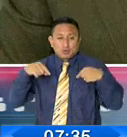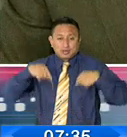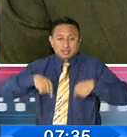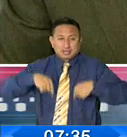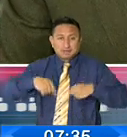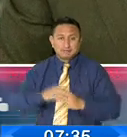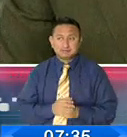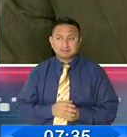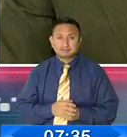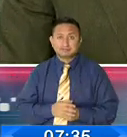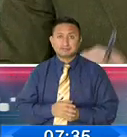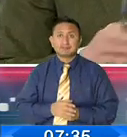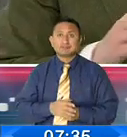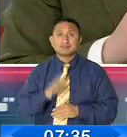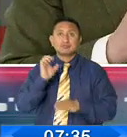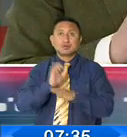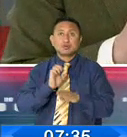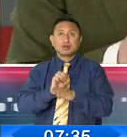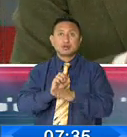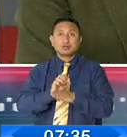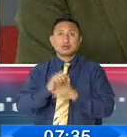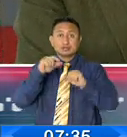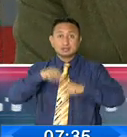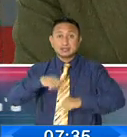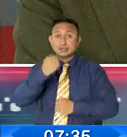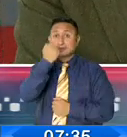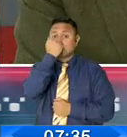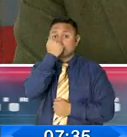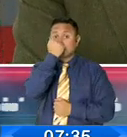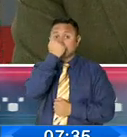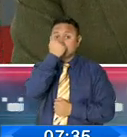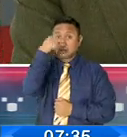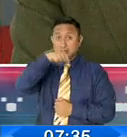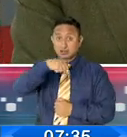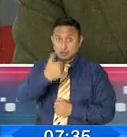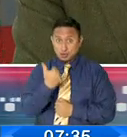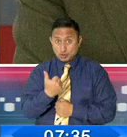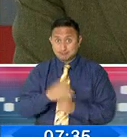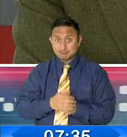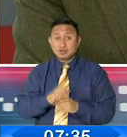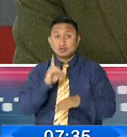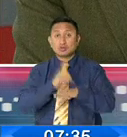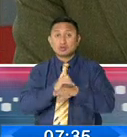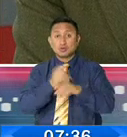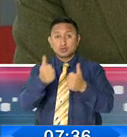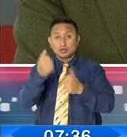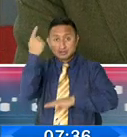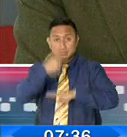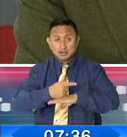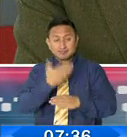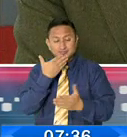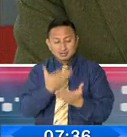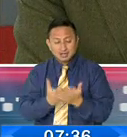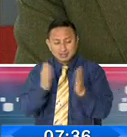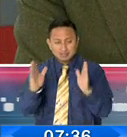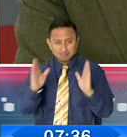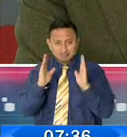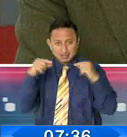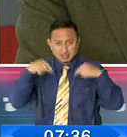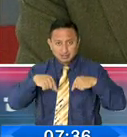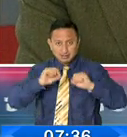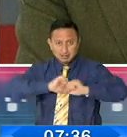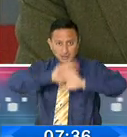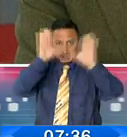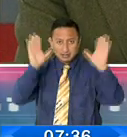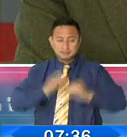esta hora en nuestro Ecuador. Bandera roja es la que tenemos en estos momentos. Doctor Simancas, un buen día. Gracias por estar acá en esta mañana aquí en